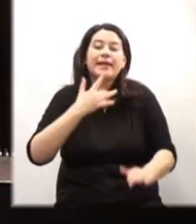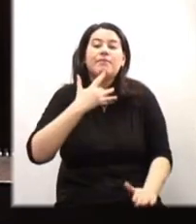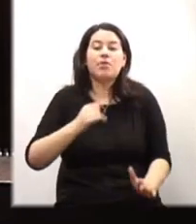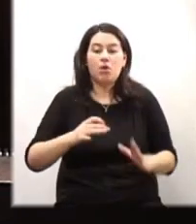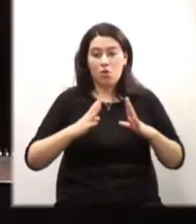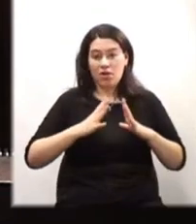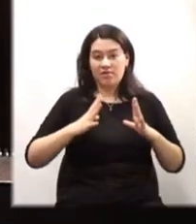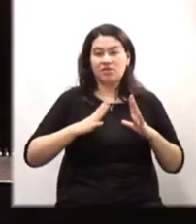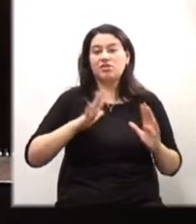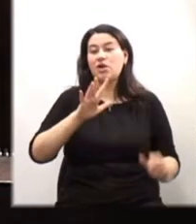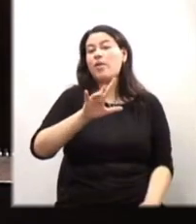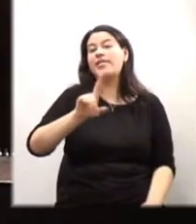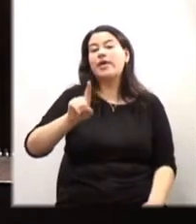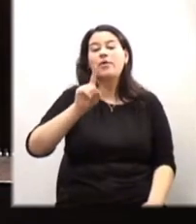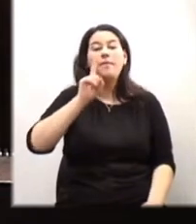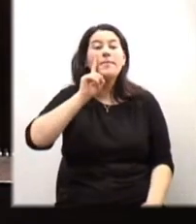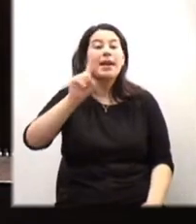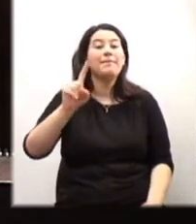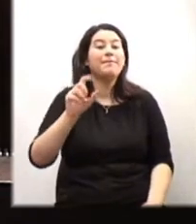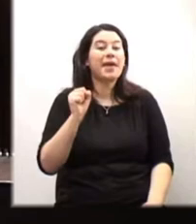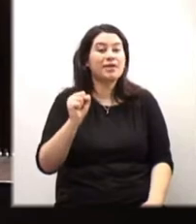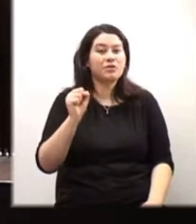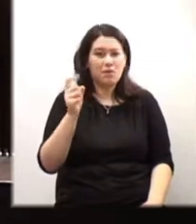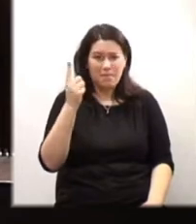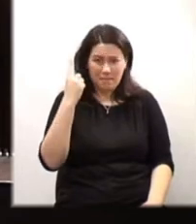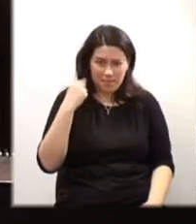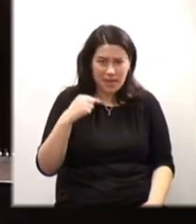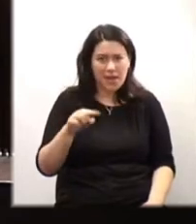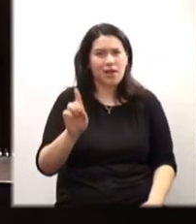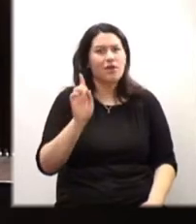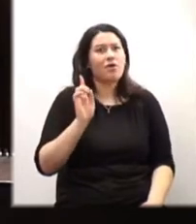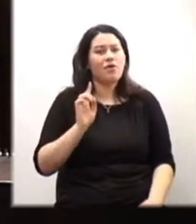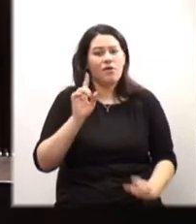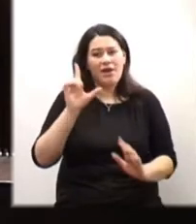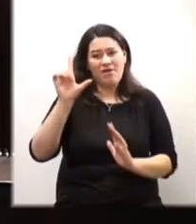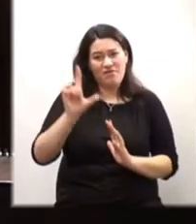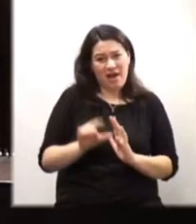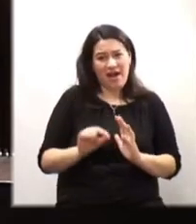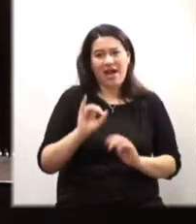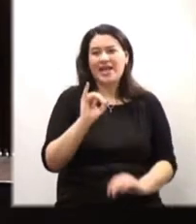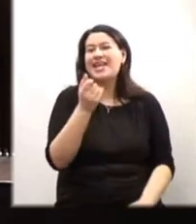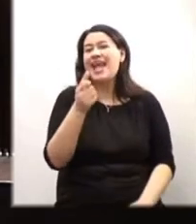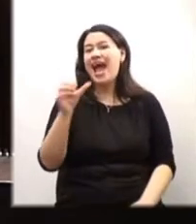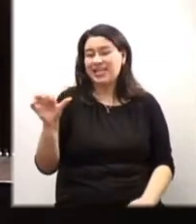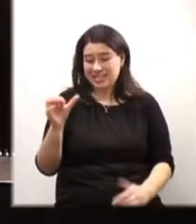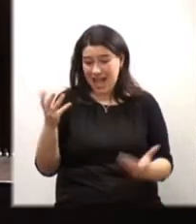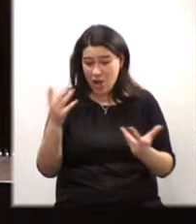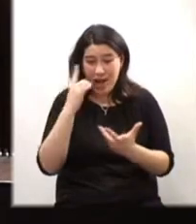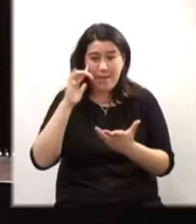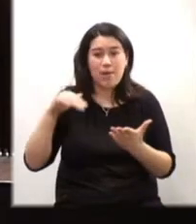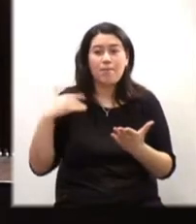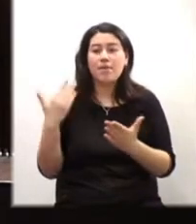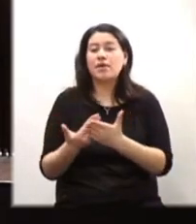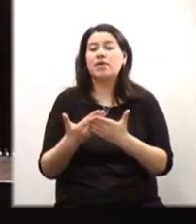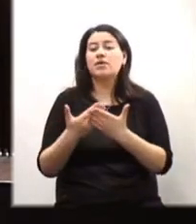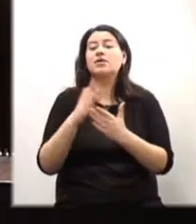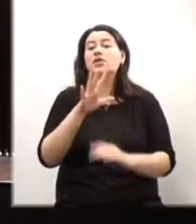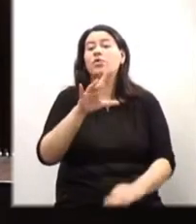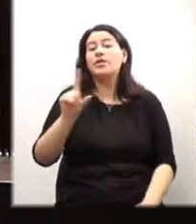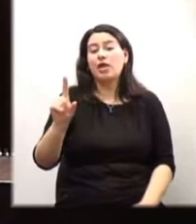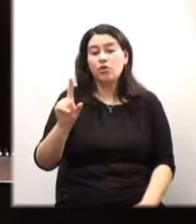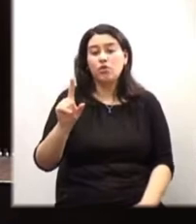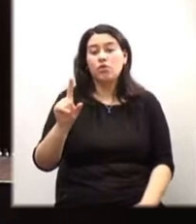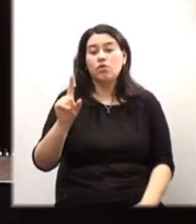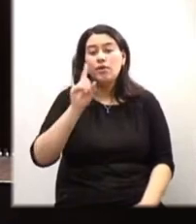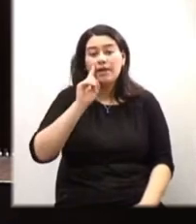jubilación de 51.000 pesos, pero esta rebaja del IAS que se está proponiendo aplica a la de 51 y